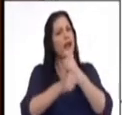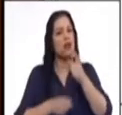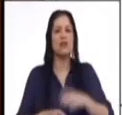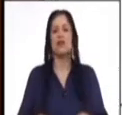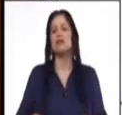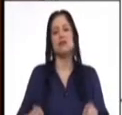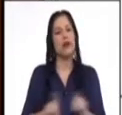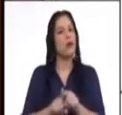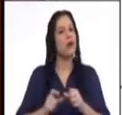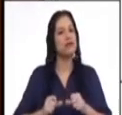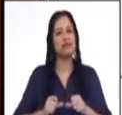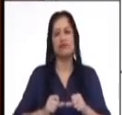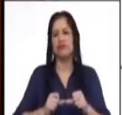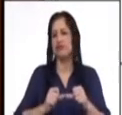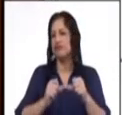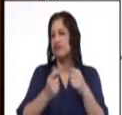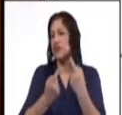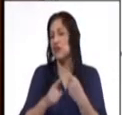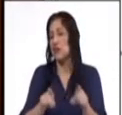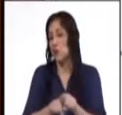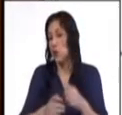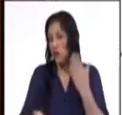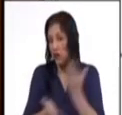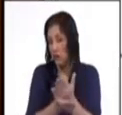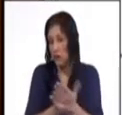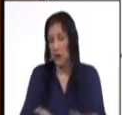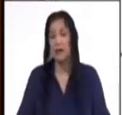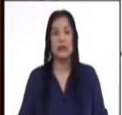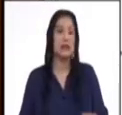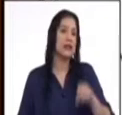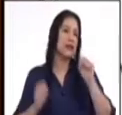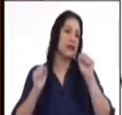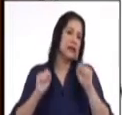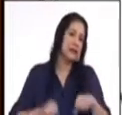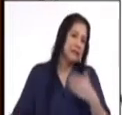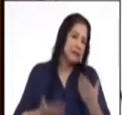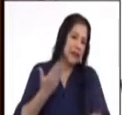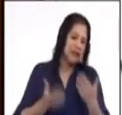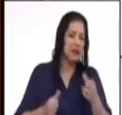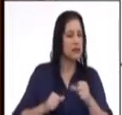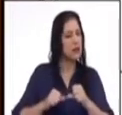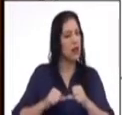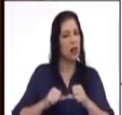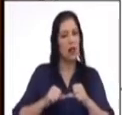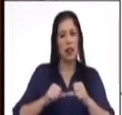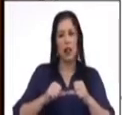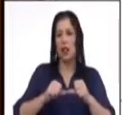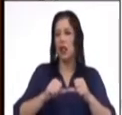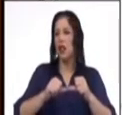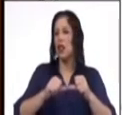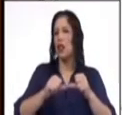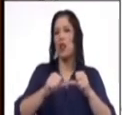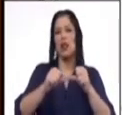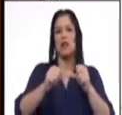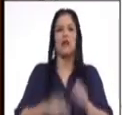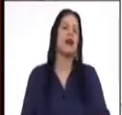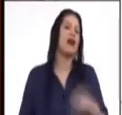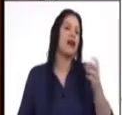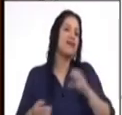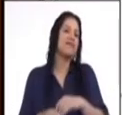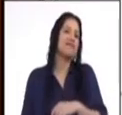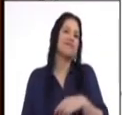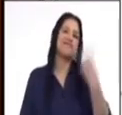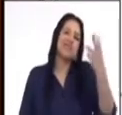no han cambiado, se mantienen y posiblemente sigan manteniéndose y sigan siendo la causa para